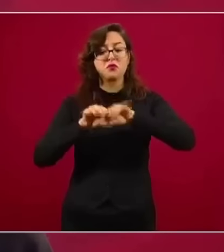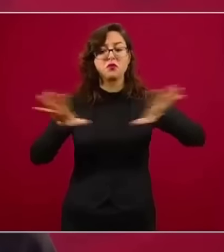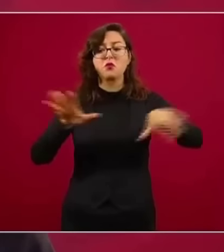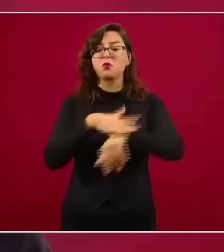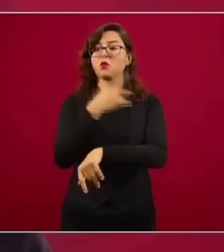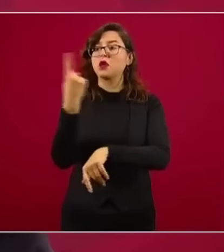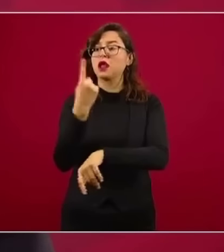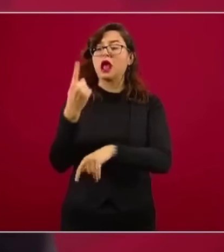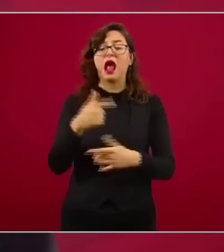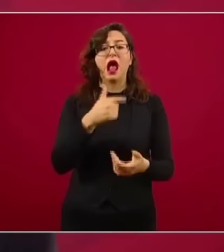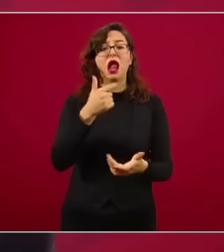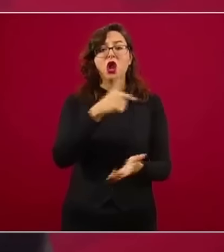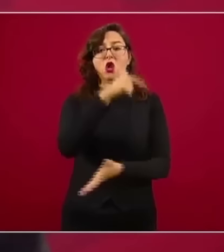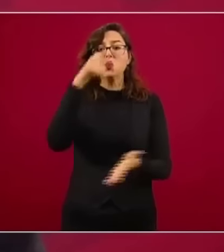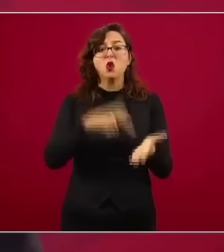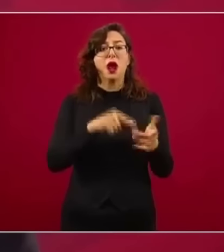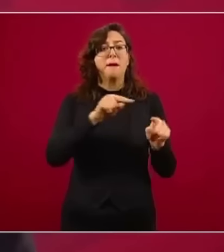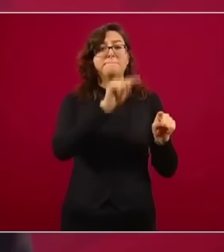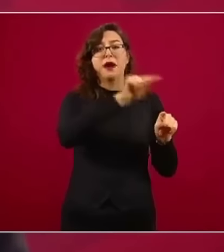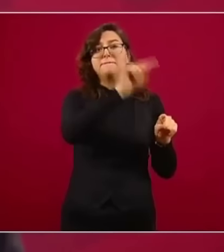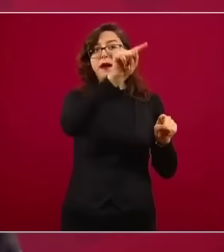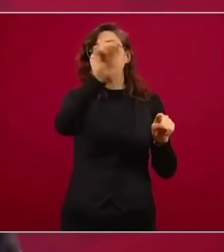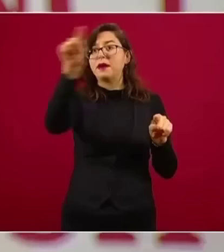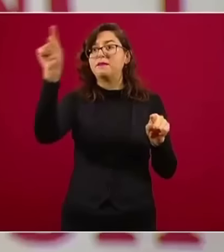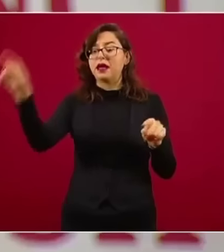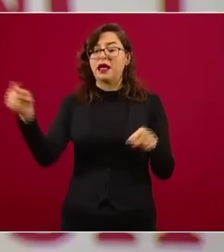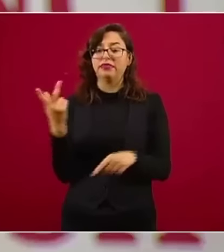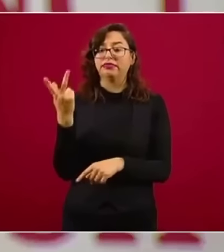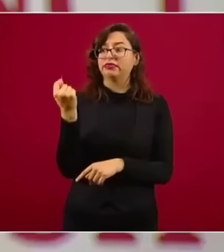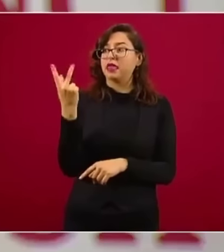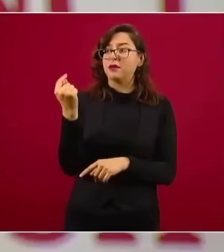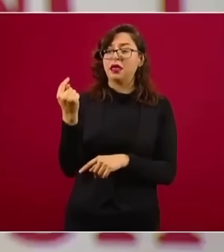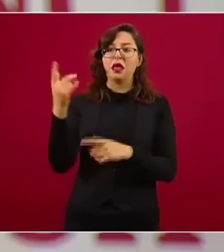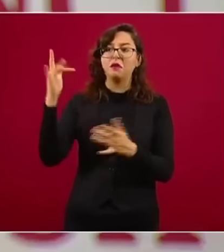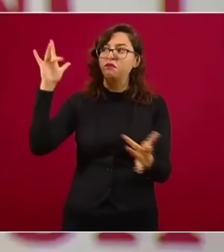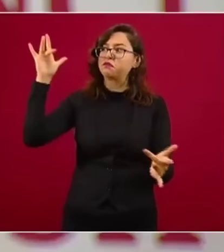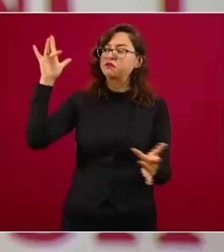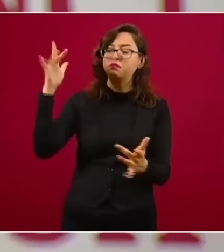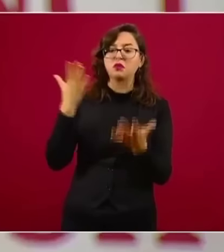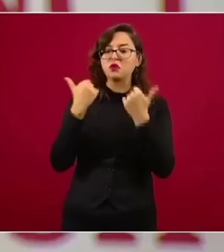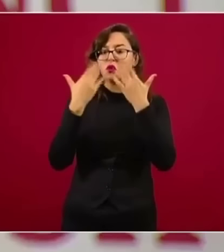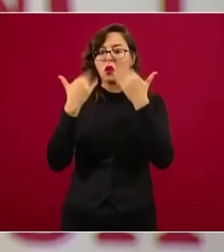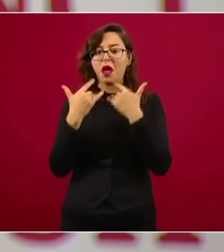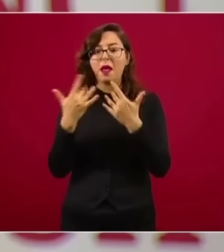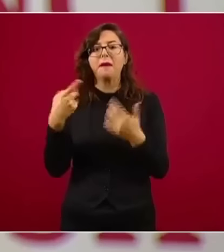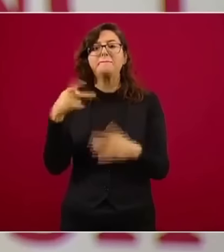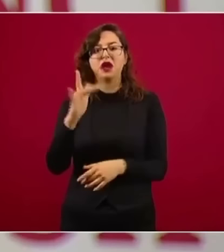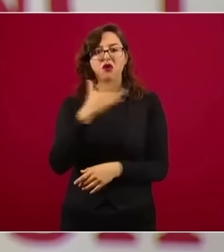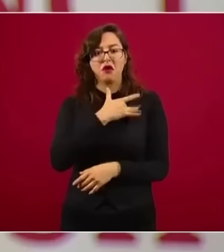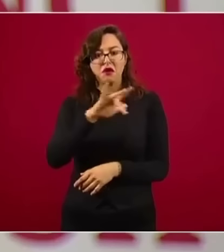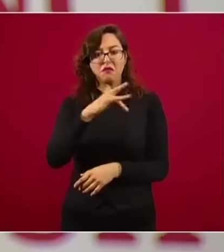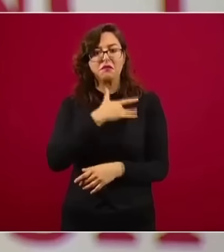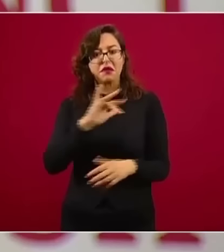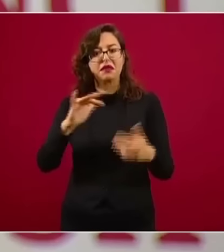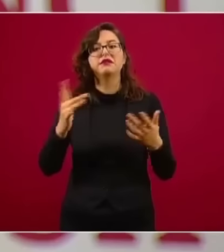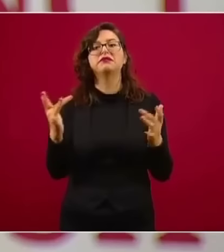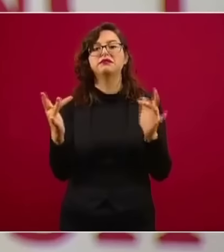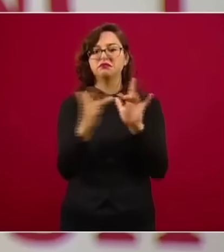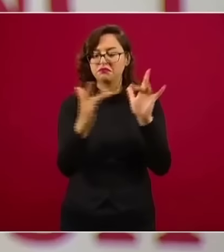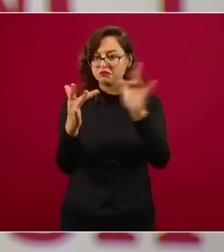en donde no llega siquiera la televisión abierta, pero sí llega la televisión por cable y esto nos está permitiendo